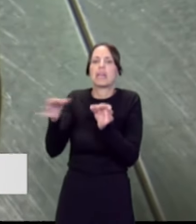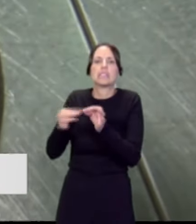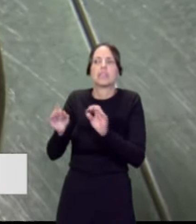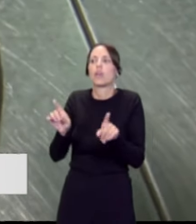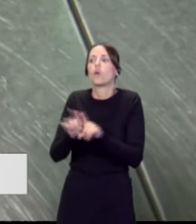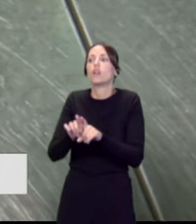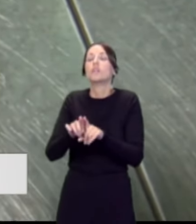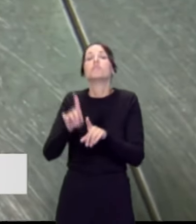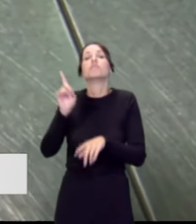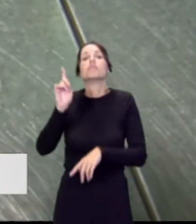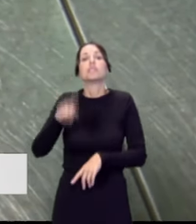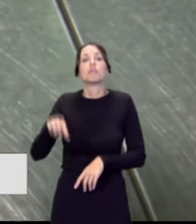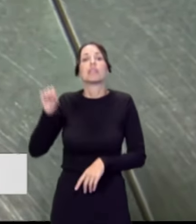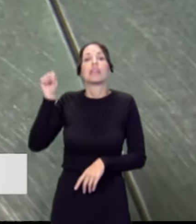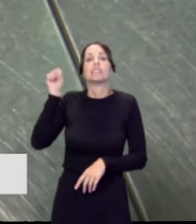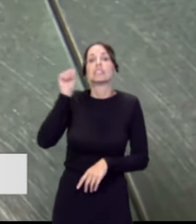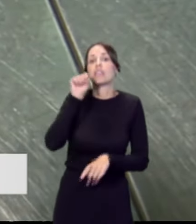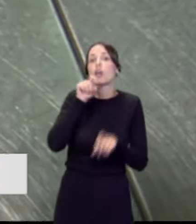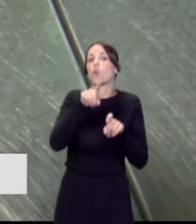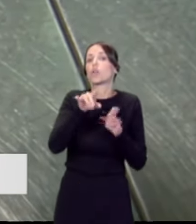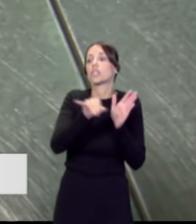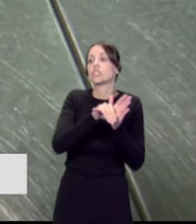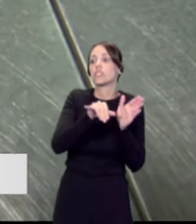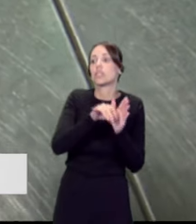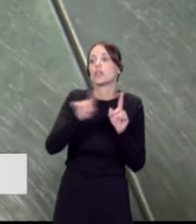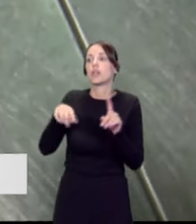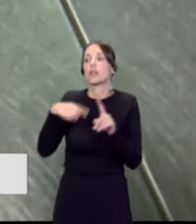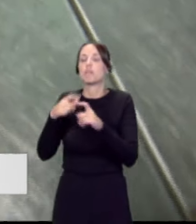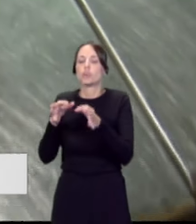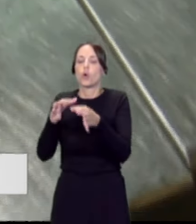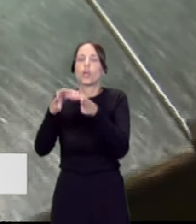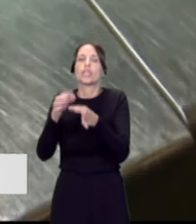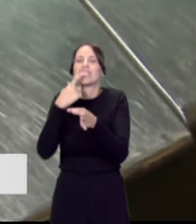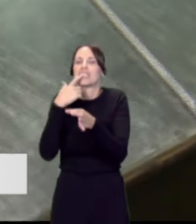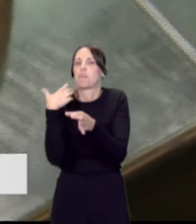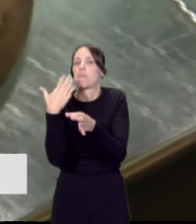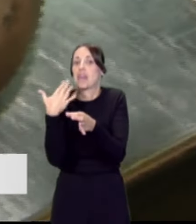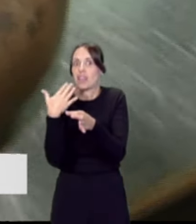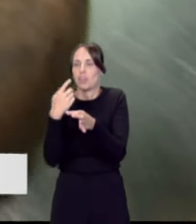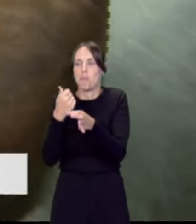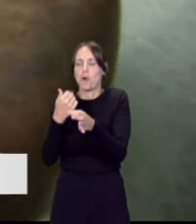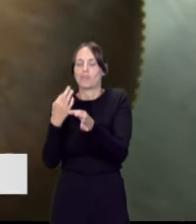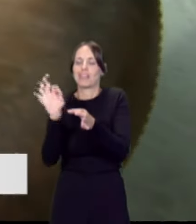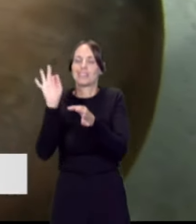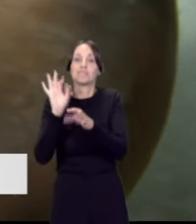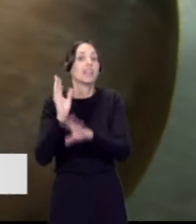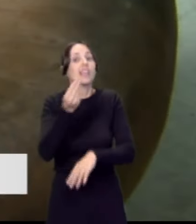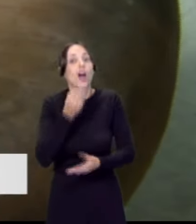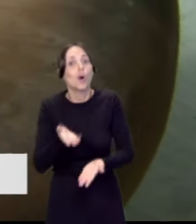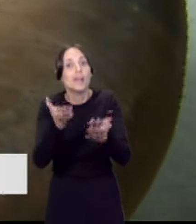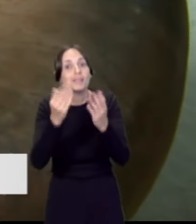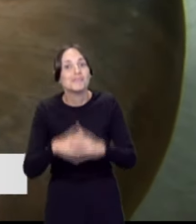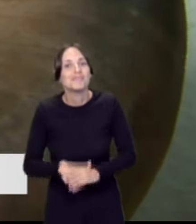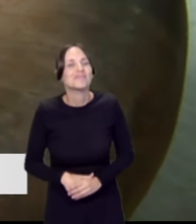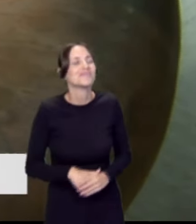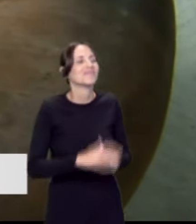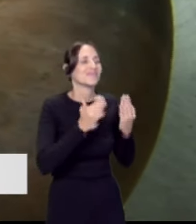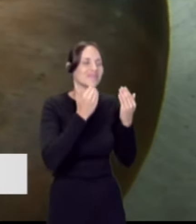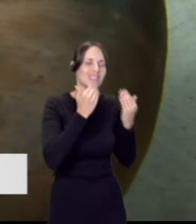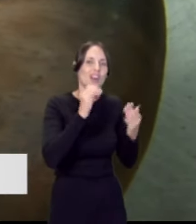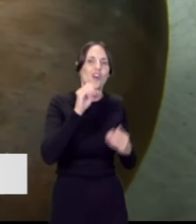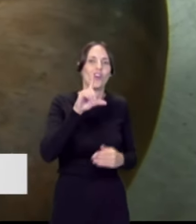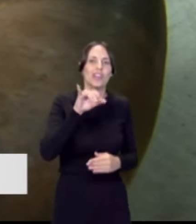por aquí de la huertita y una hoja capuchina que es ligeramente picante, que le da el toque. Y nada, ya está, a comer. Muy bien, pues muchas gracias,